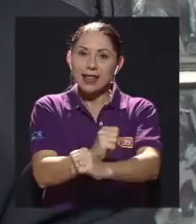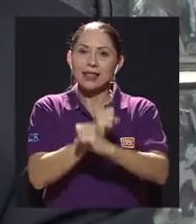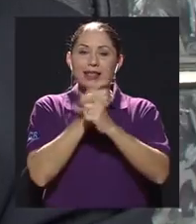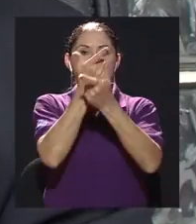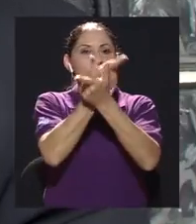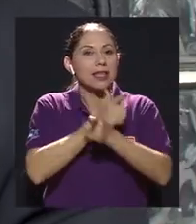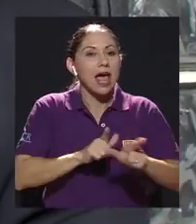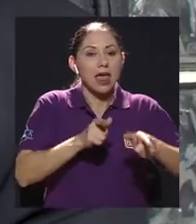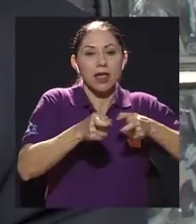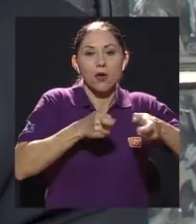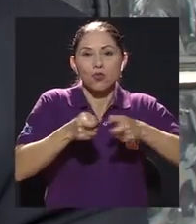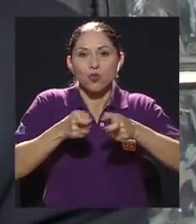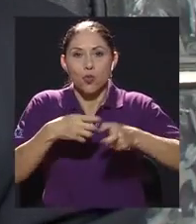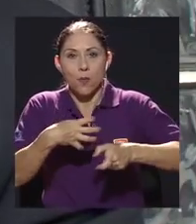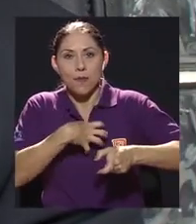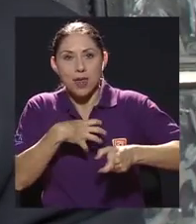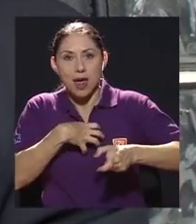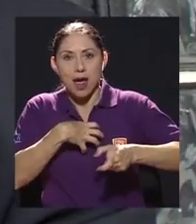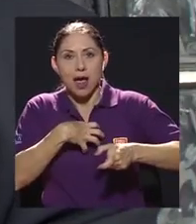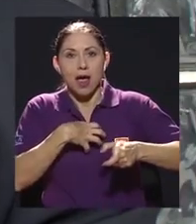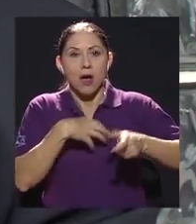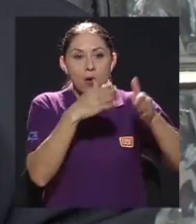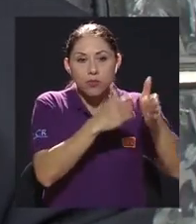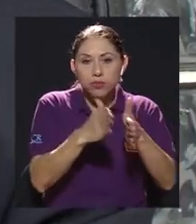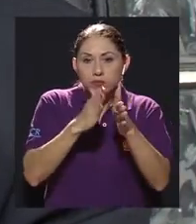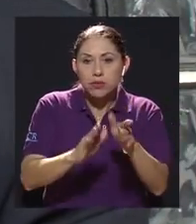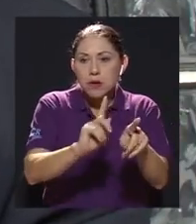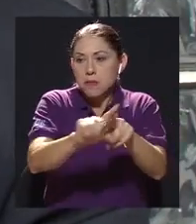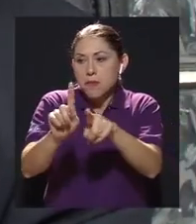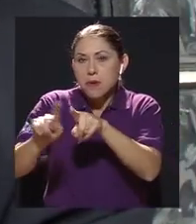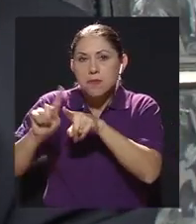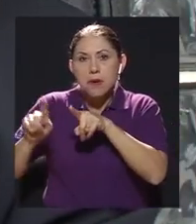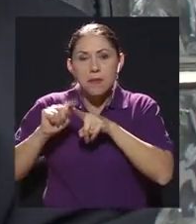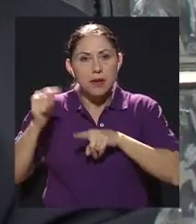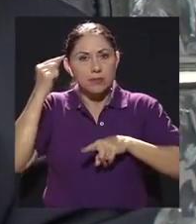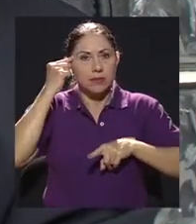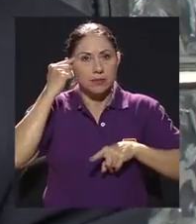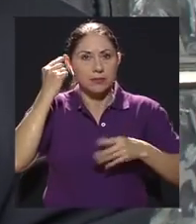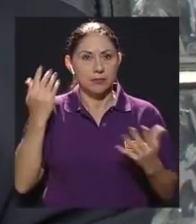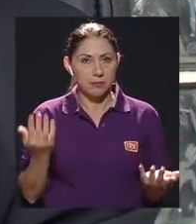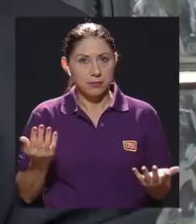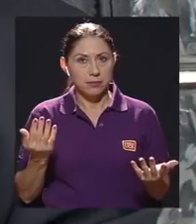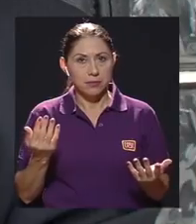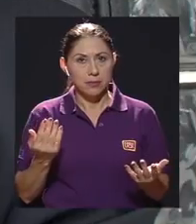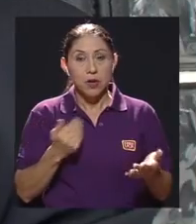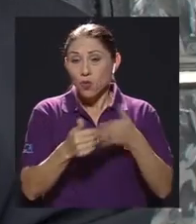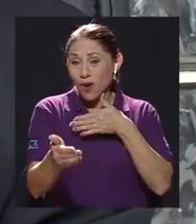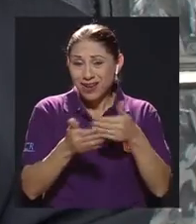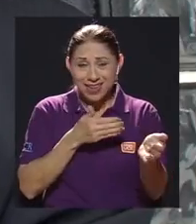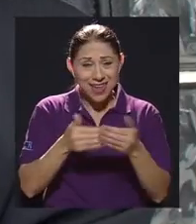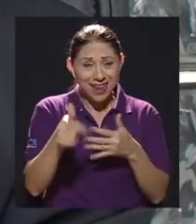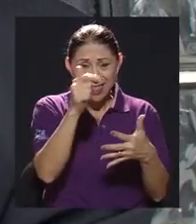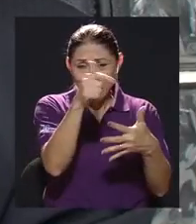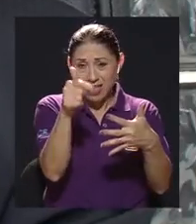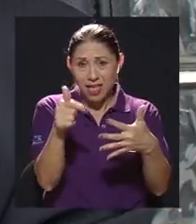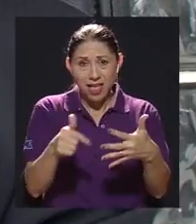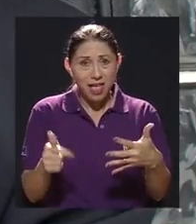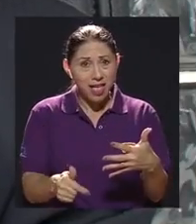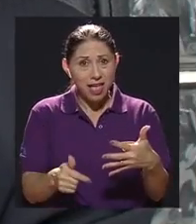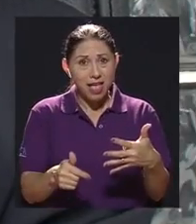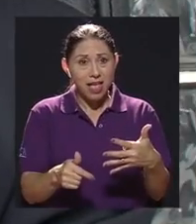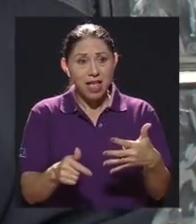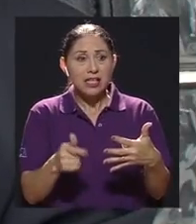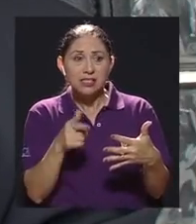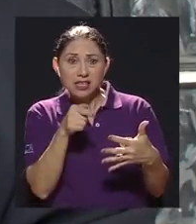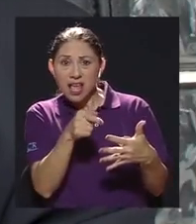autonomía, organización, pensamiento plural, y que ceder a cualquiera de esos puntos es inmediatamente retroceder y